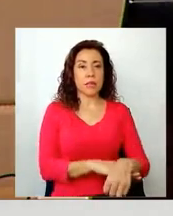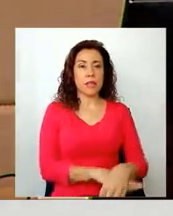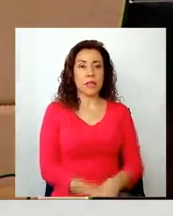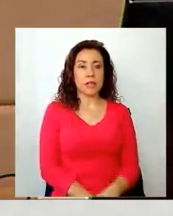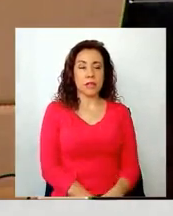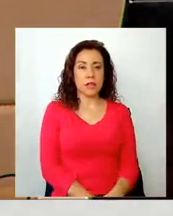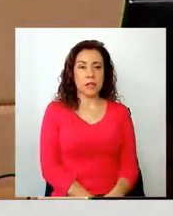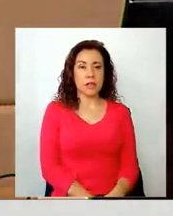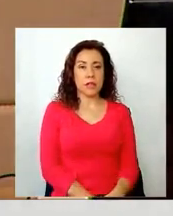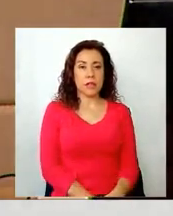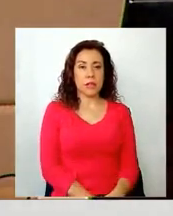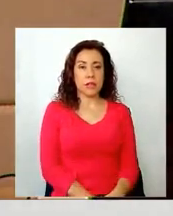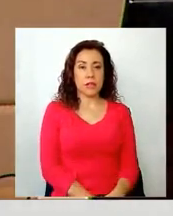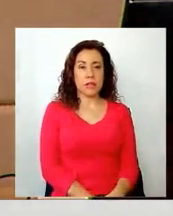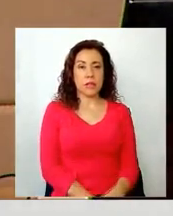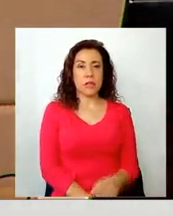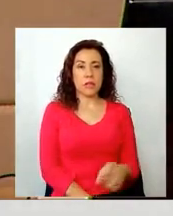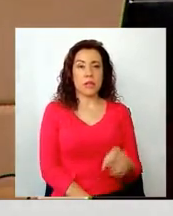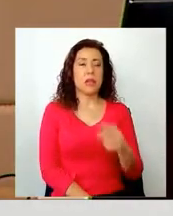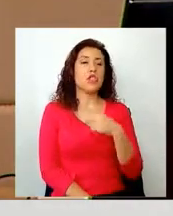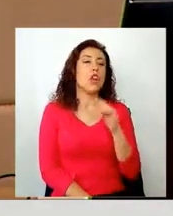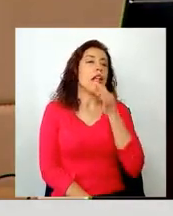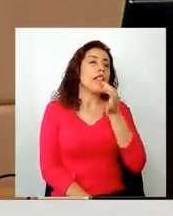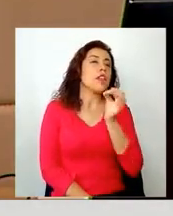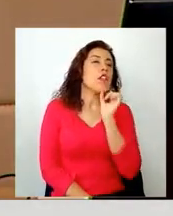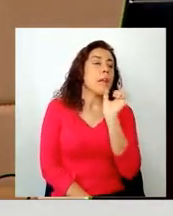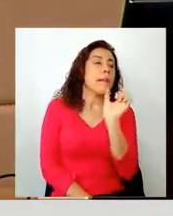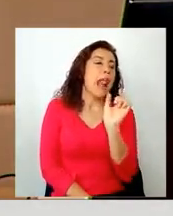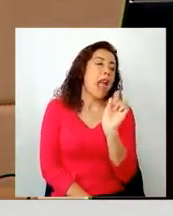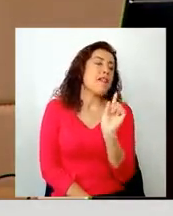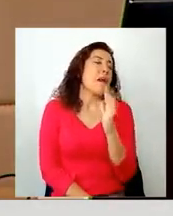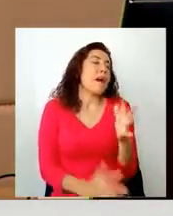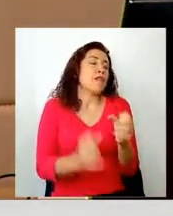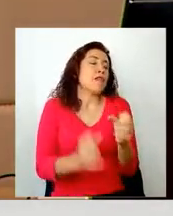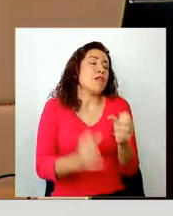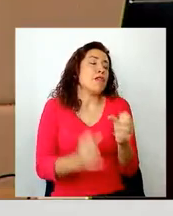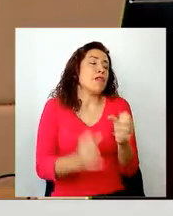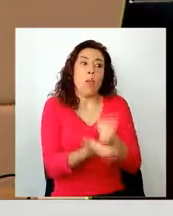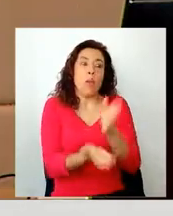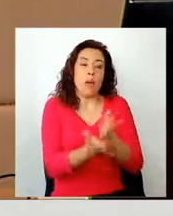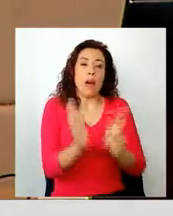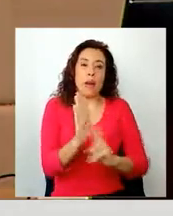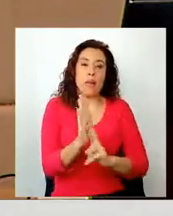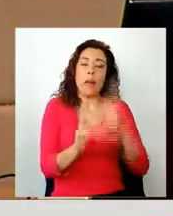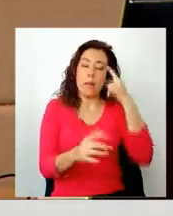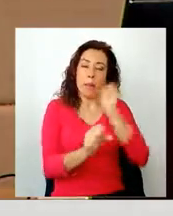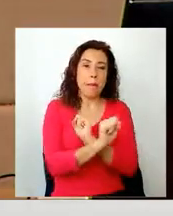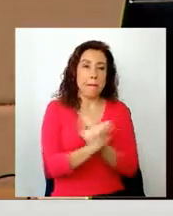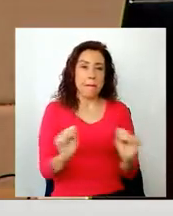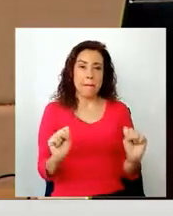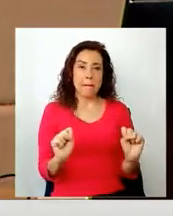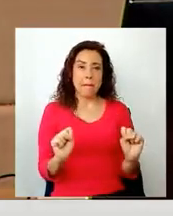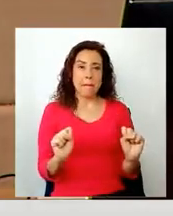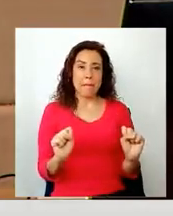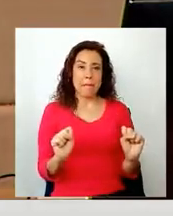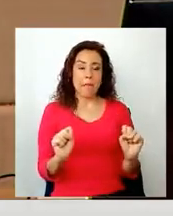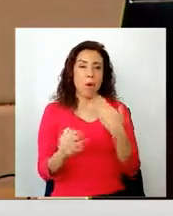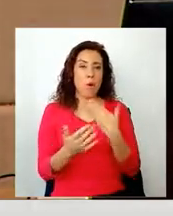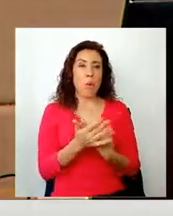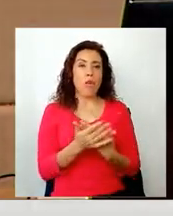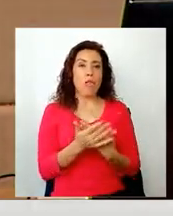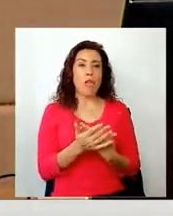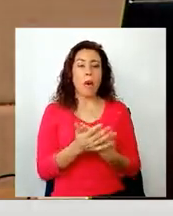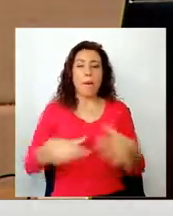porque sé que usted implacable con el reglamento pero no puede ser que cuando la movilización social